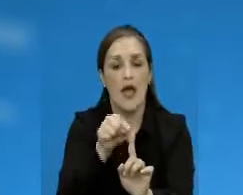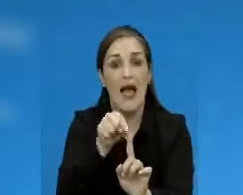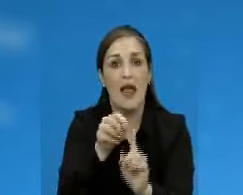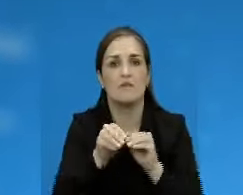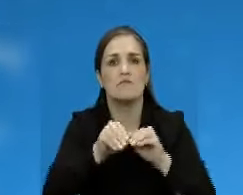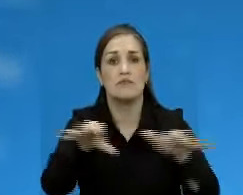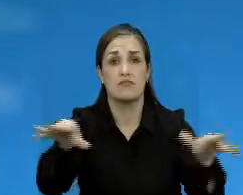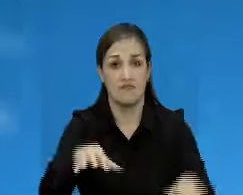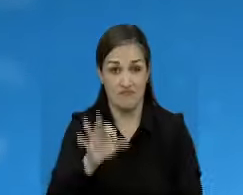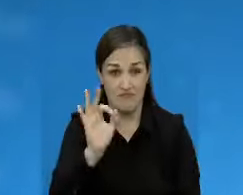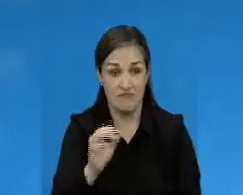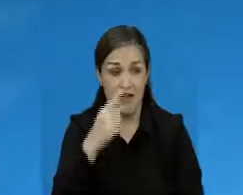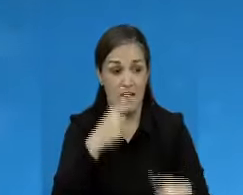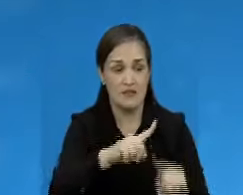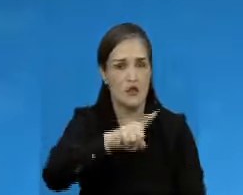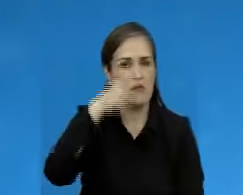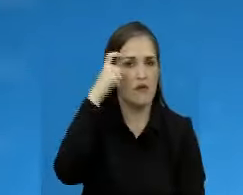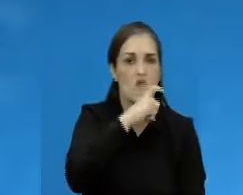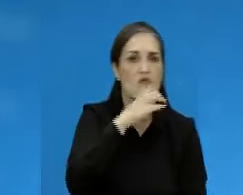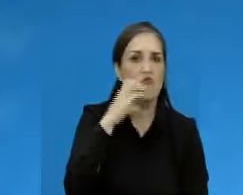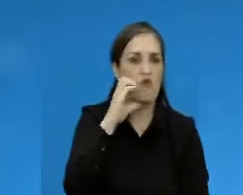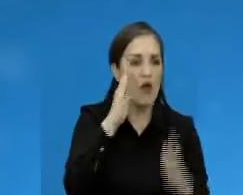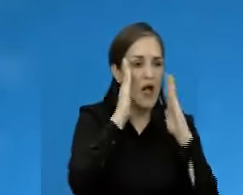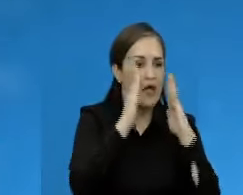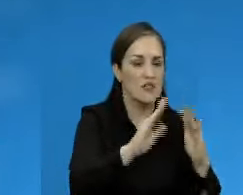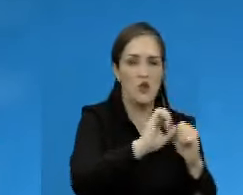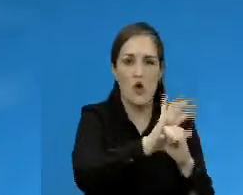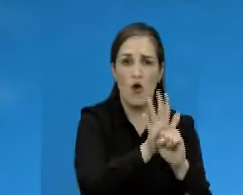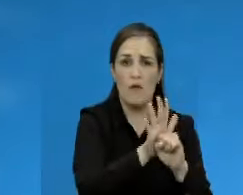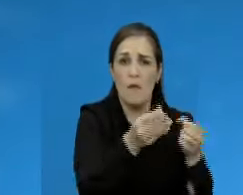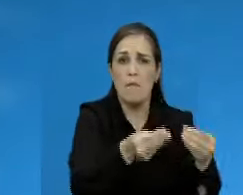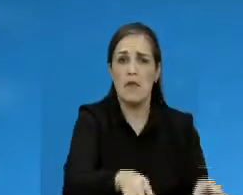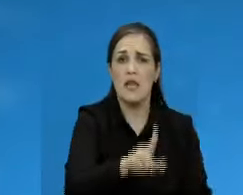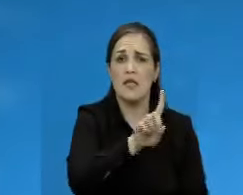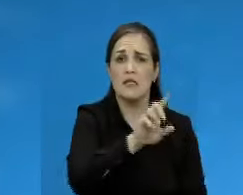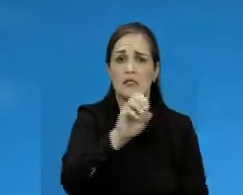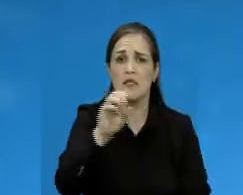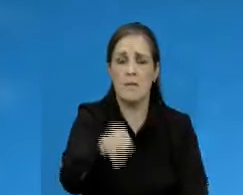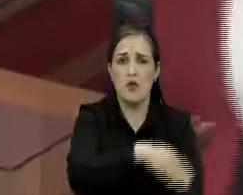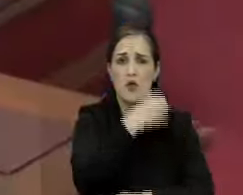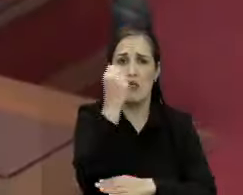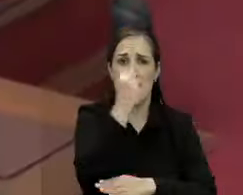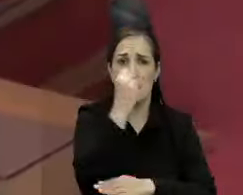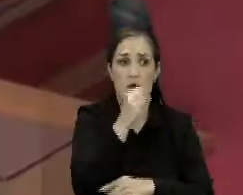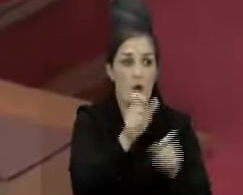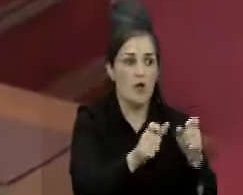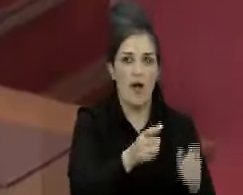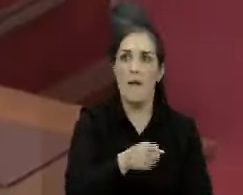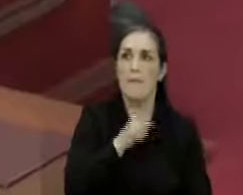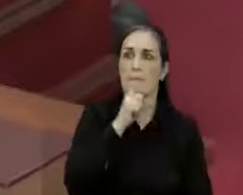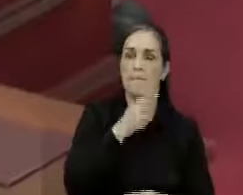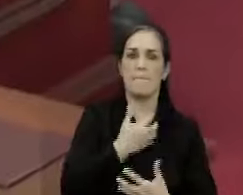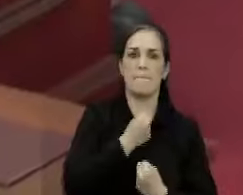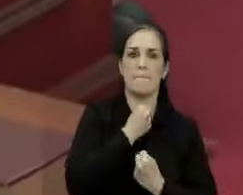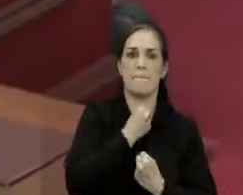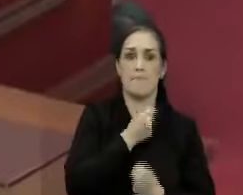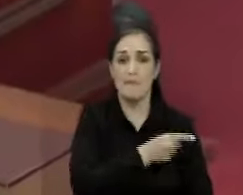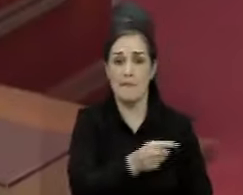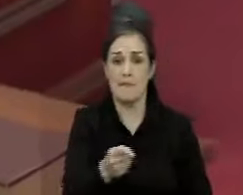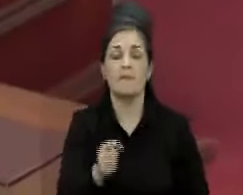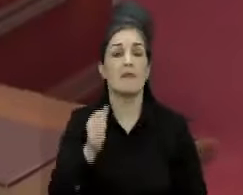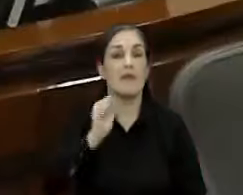plata que dirigió el gobierno Duque a la atención de la pandemia. Ahora sí quedó muda la oposición. También reaccionó la senadora María José